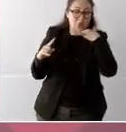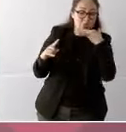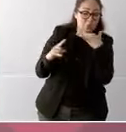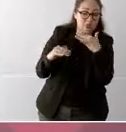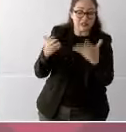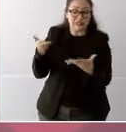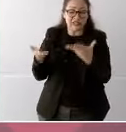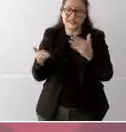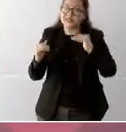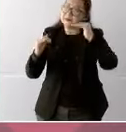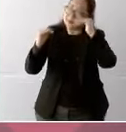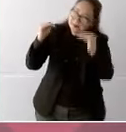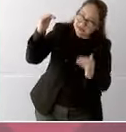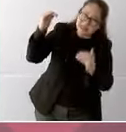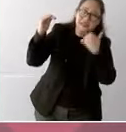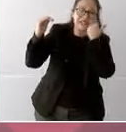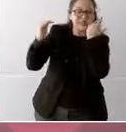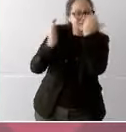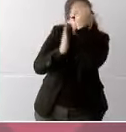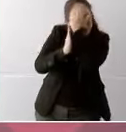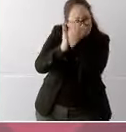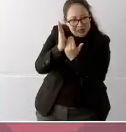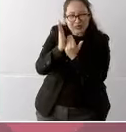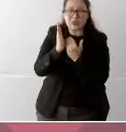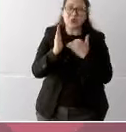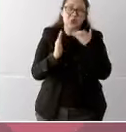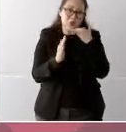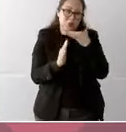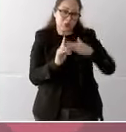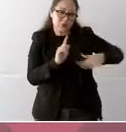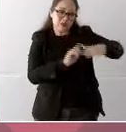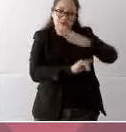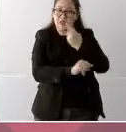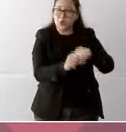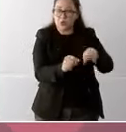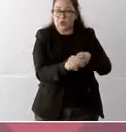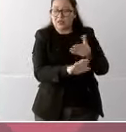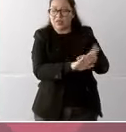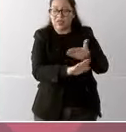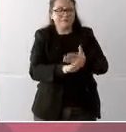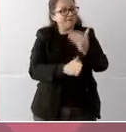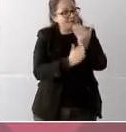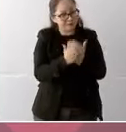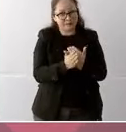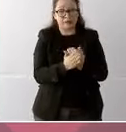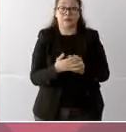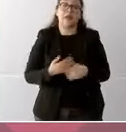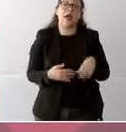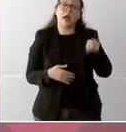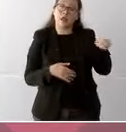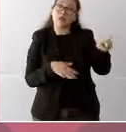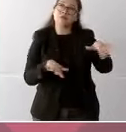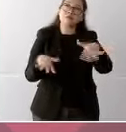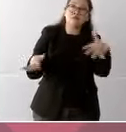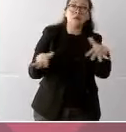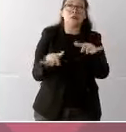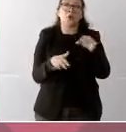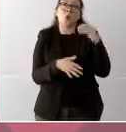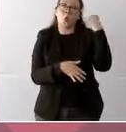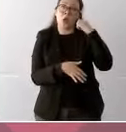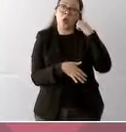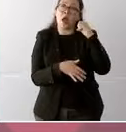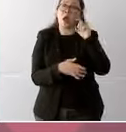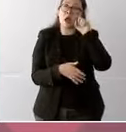en el caso de Salina Cruz. Estamos calculando